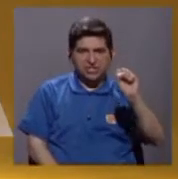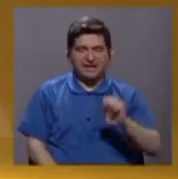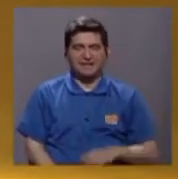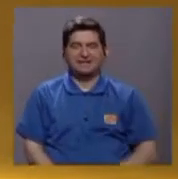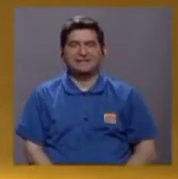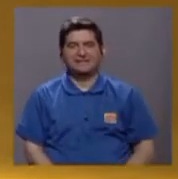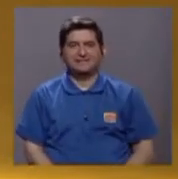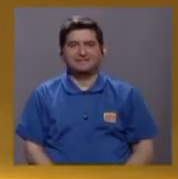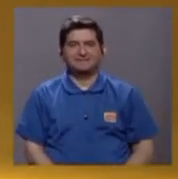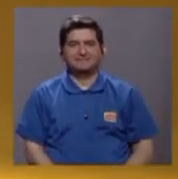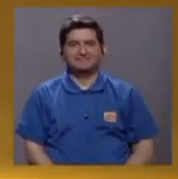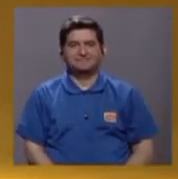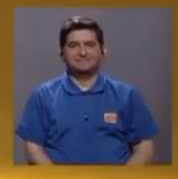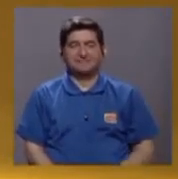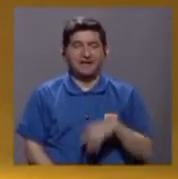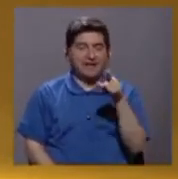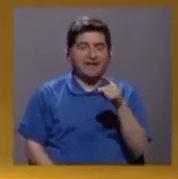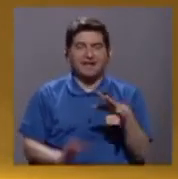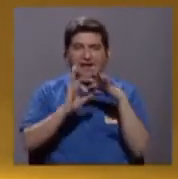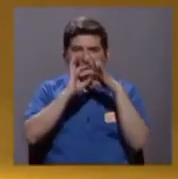Schiller,